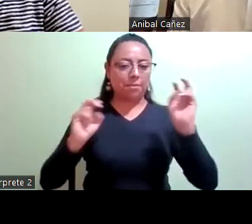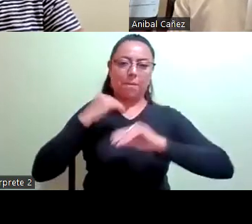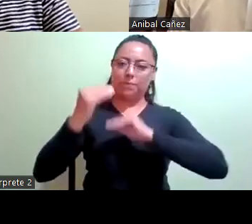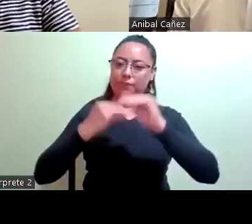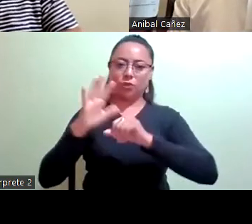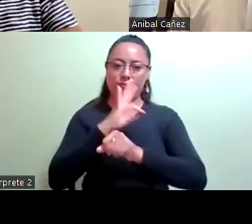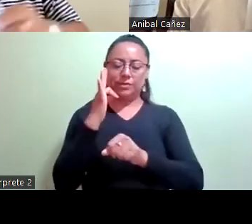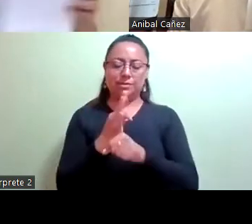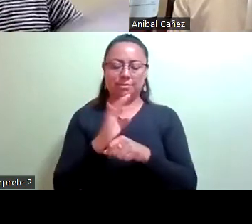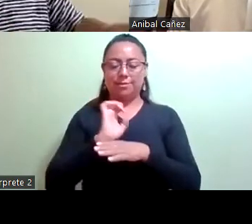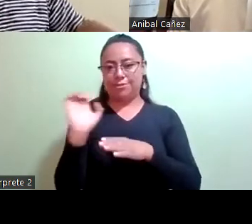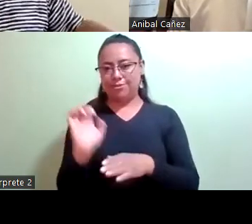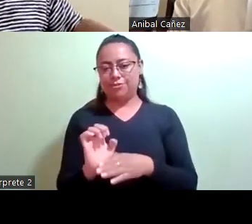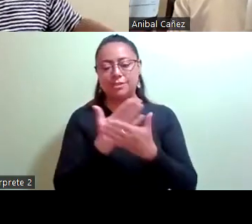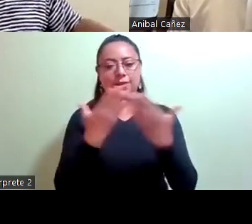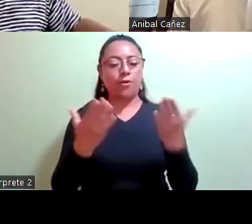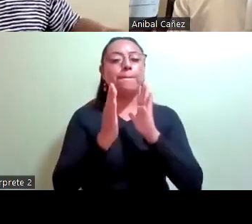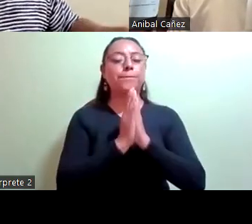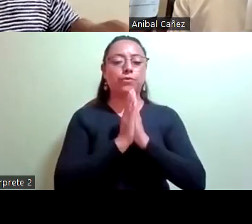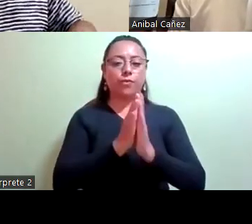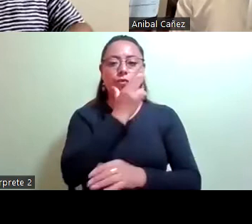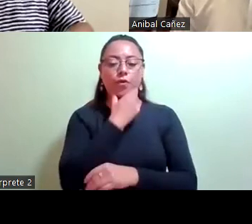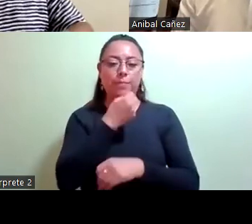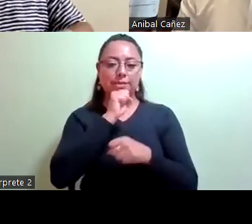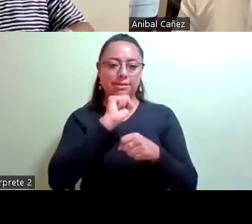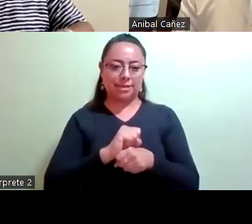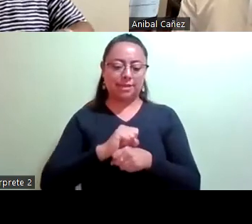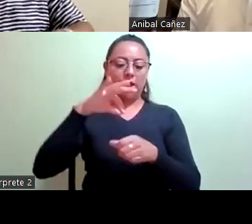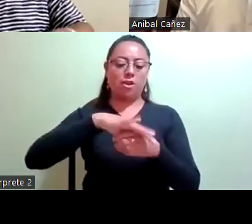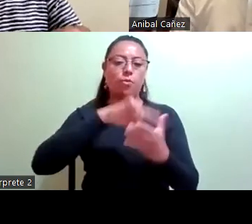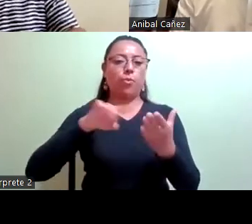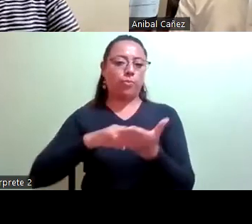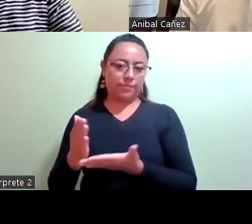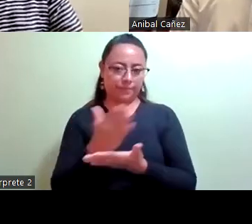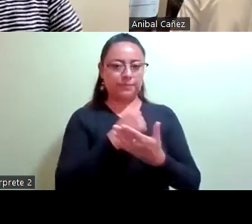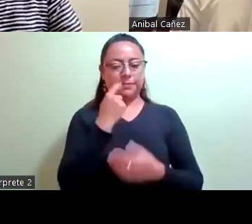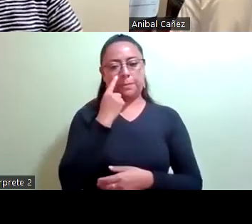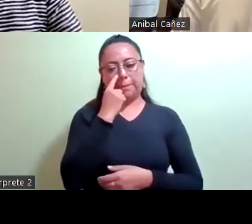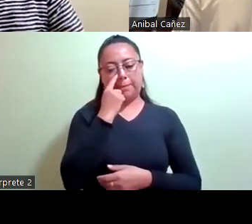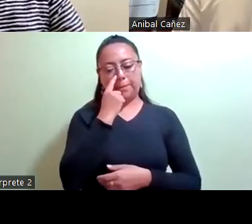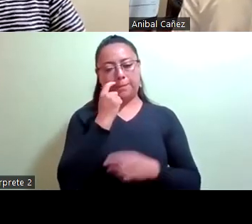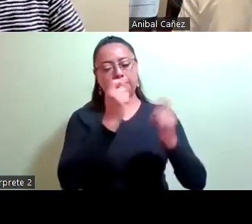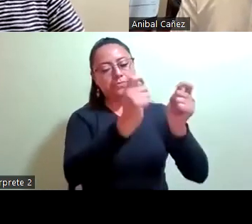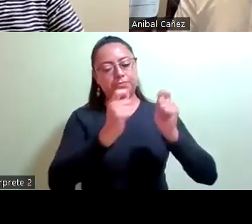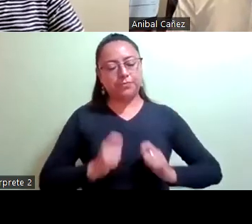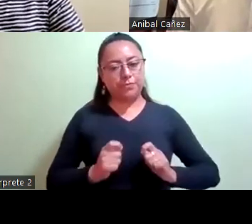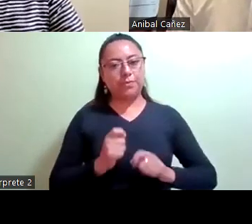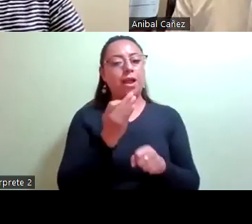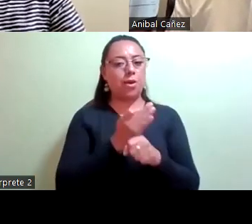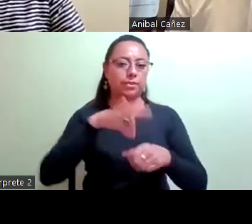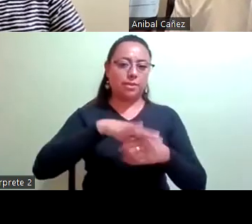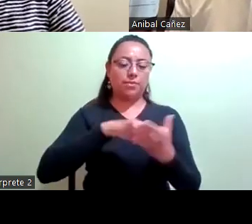solicito al diputado secretario recabar la votación correspondiente. Por restricciones de la presidencia se somete a